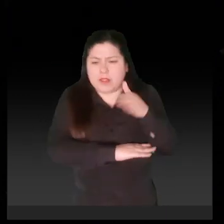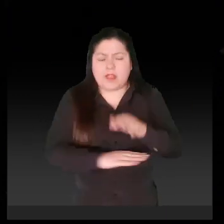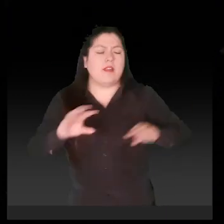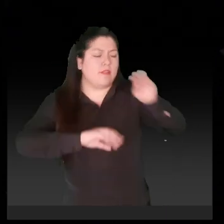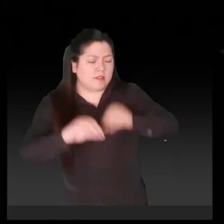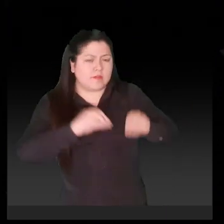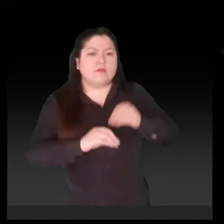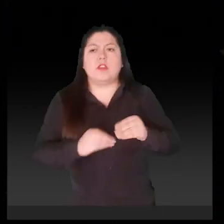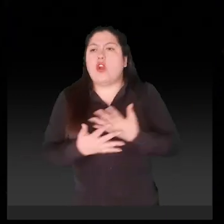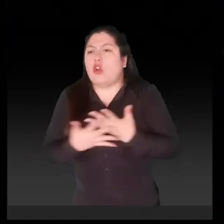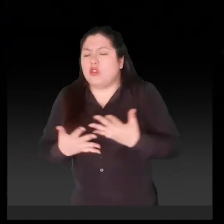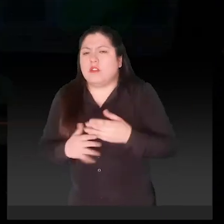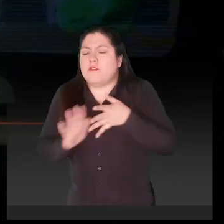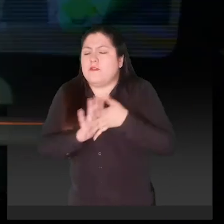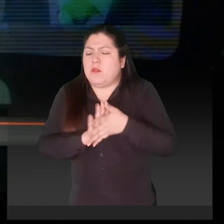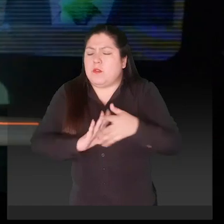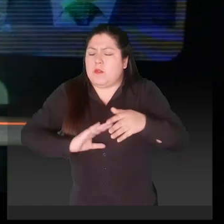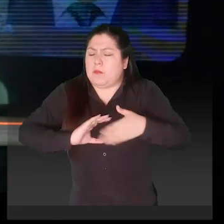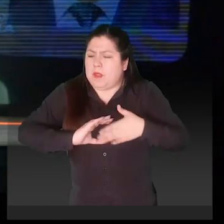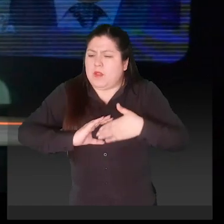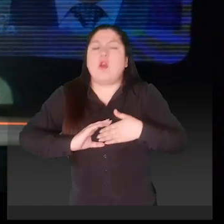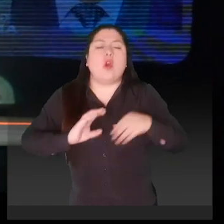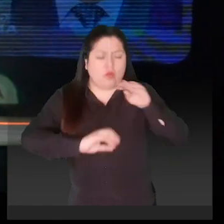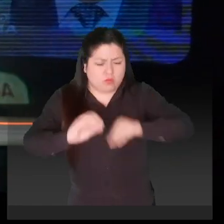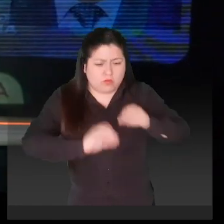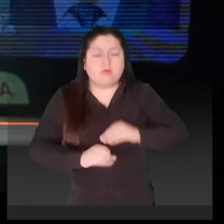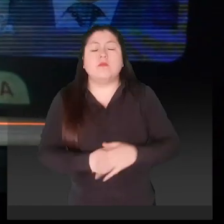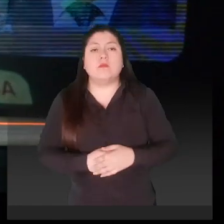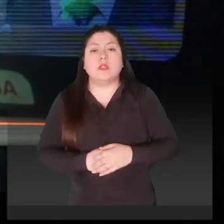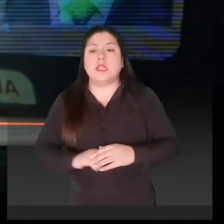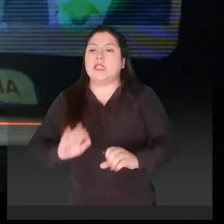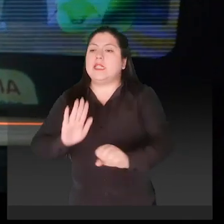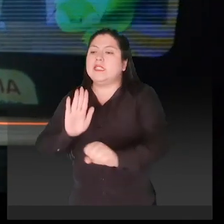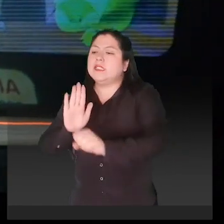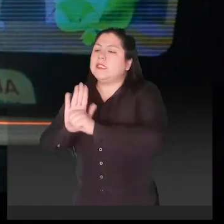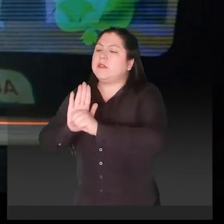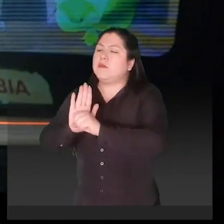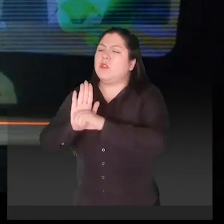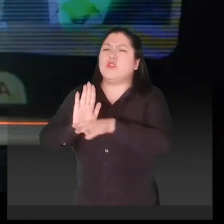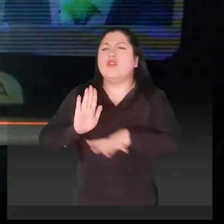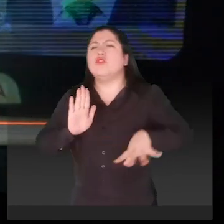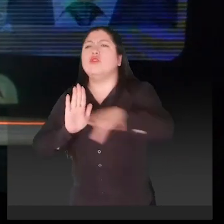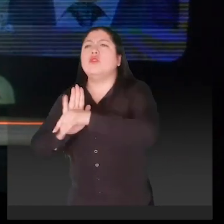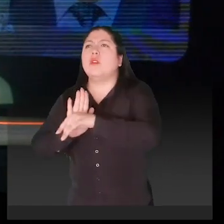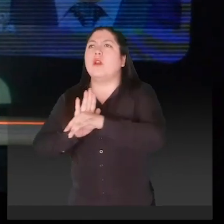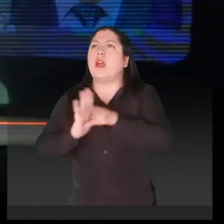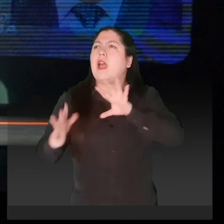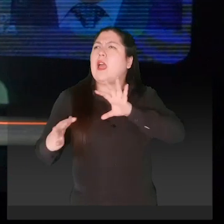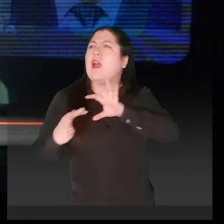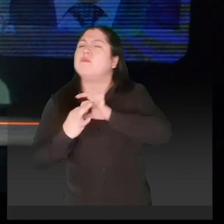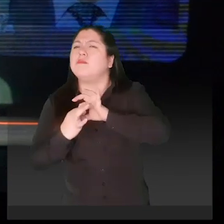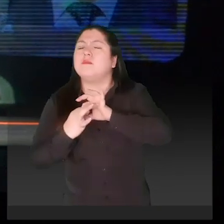biográficos. Pero encontramos una particularidad. El símbolo que une a los colombianos es el realismo mágico. Por eso la alegoría a las